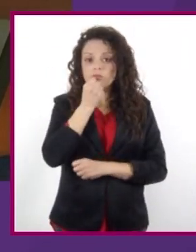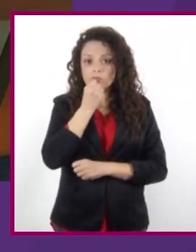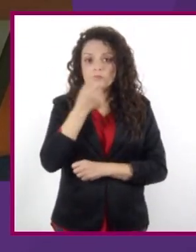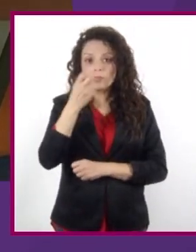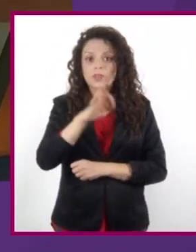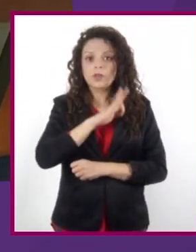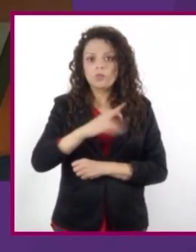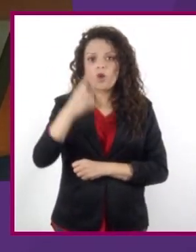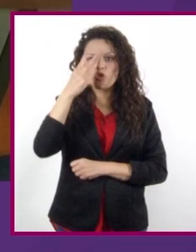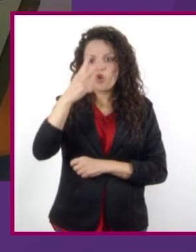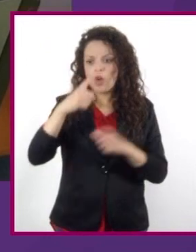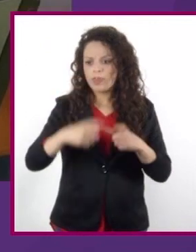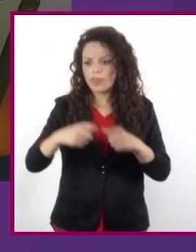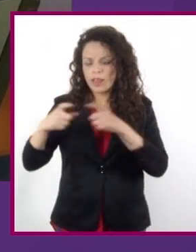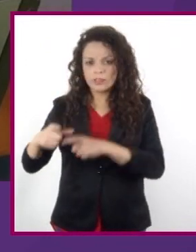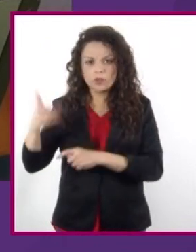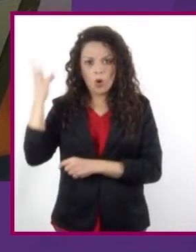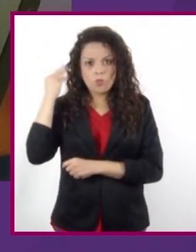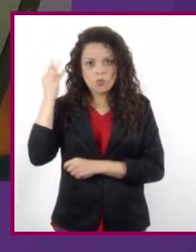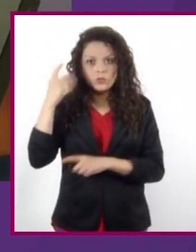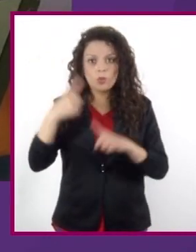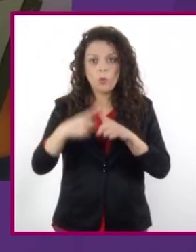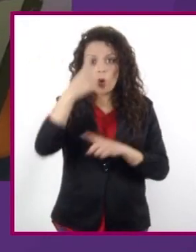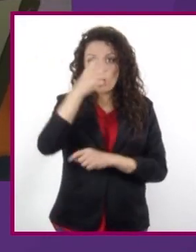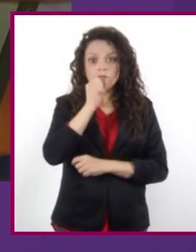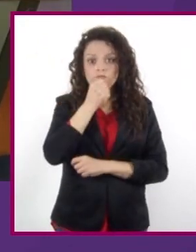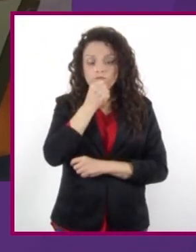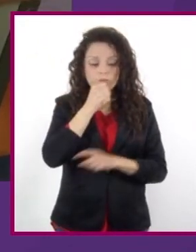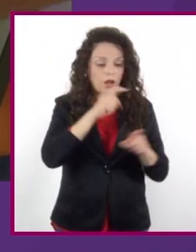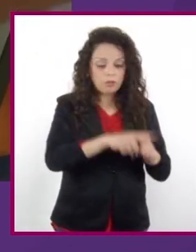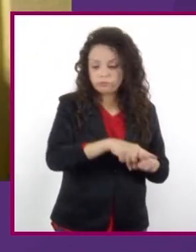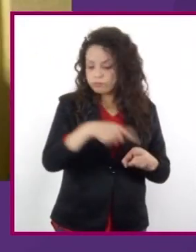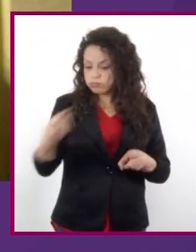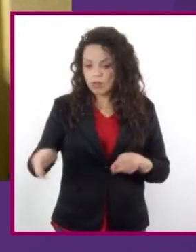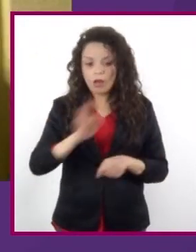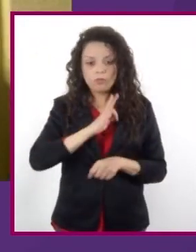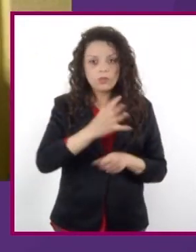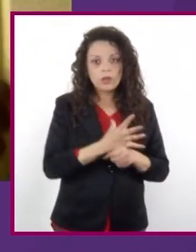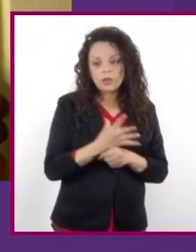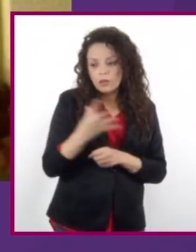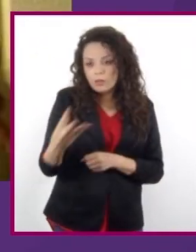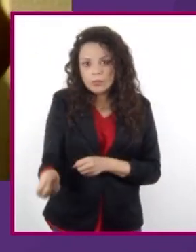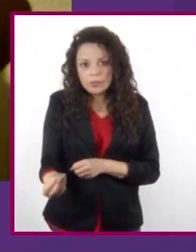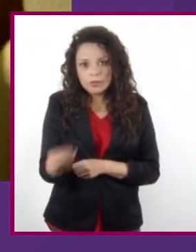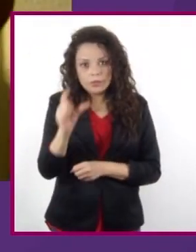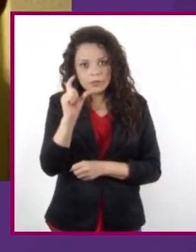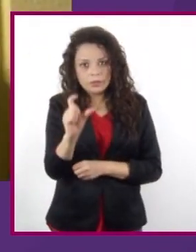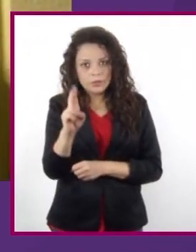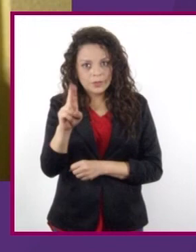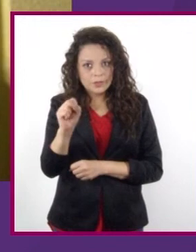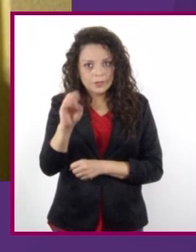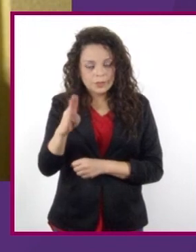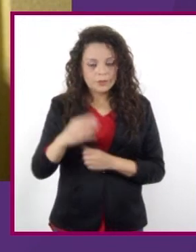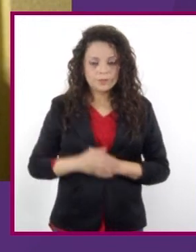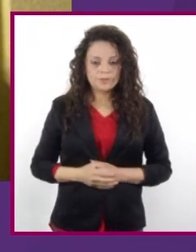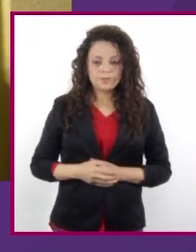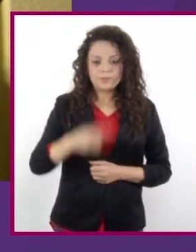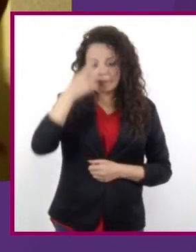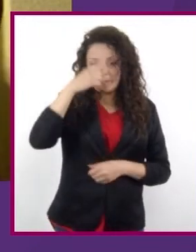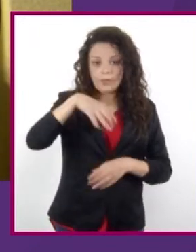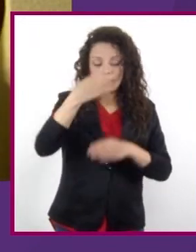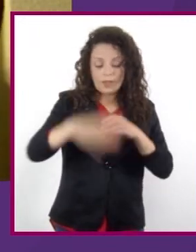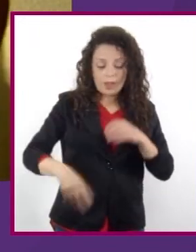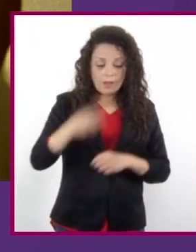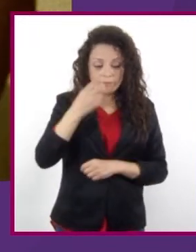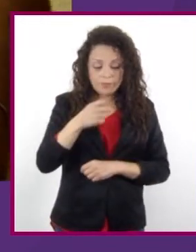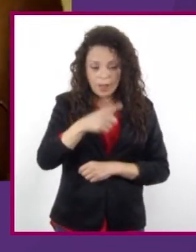2 discos de música por segundo de un dispositivo a otro. Para concluir con el análisis estructural de la